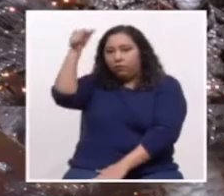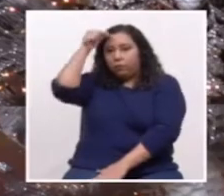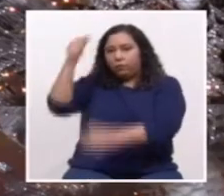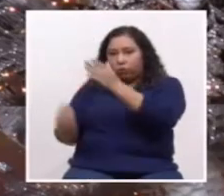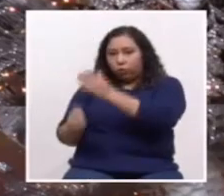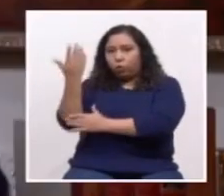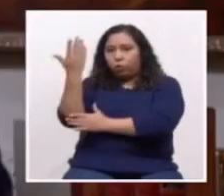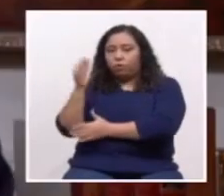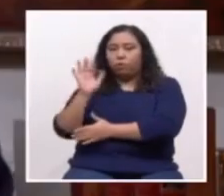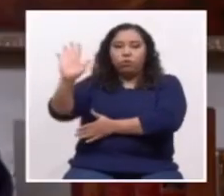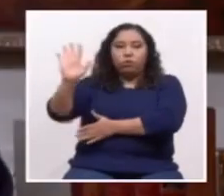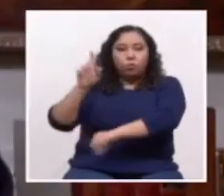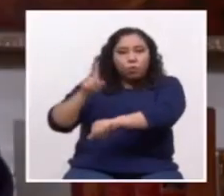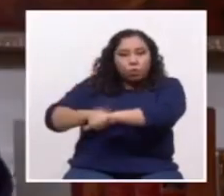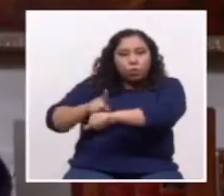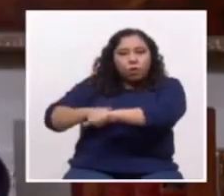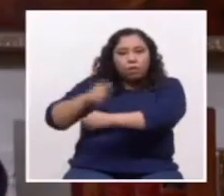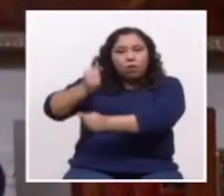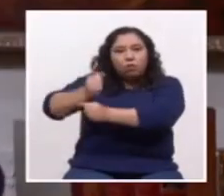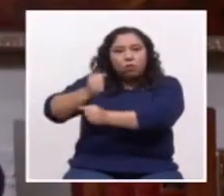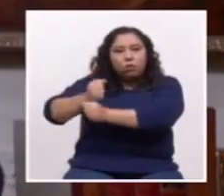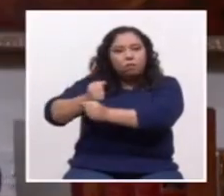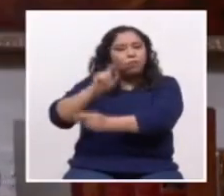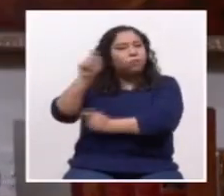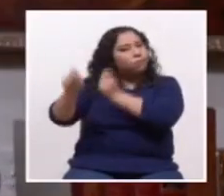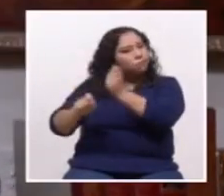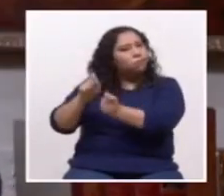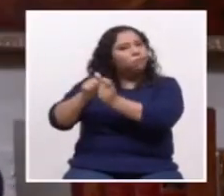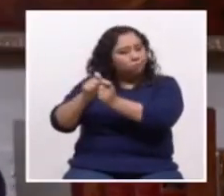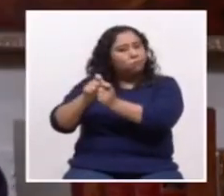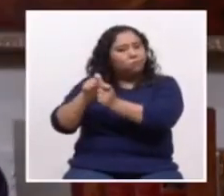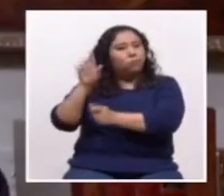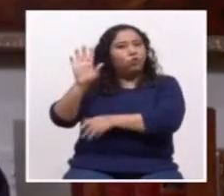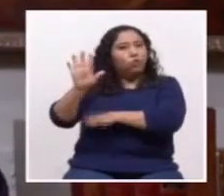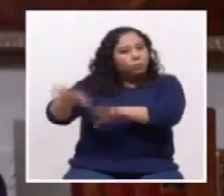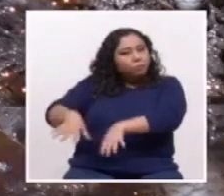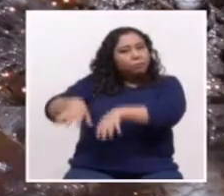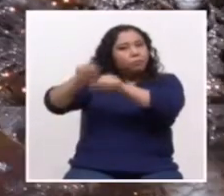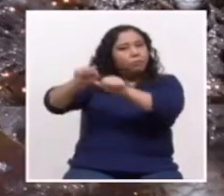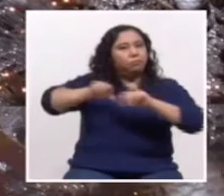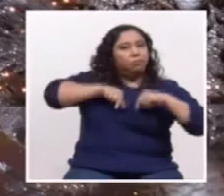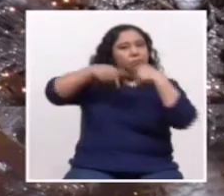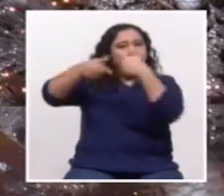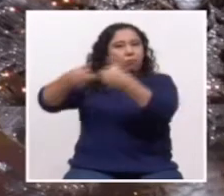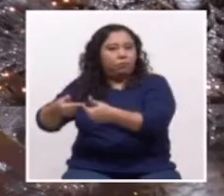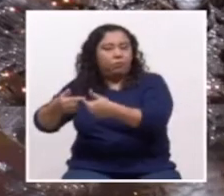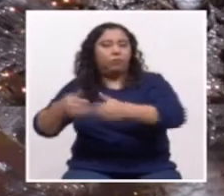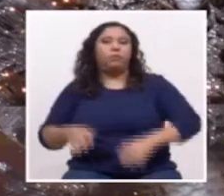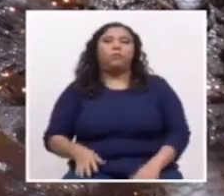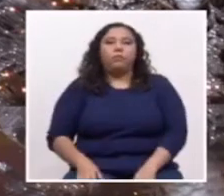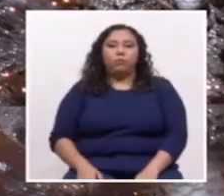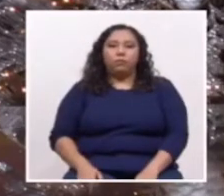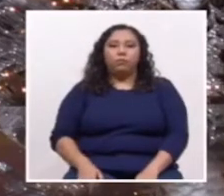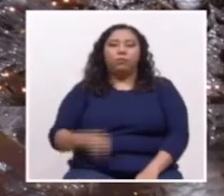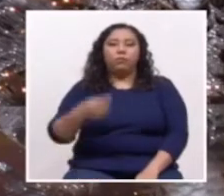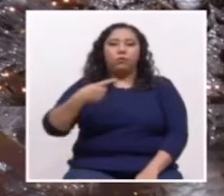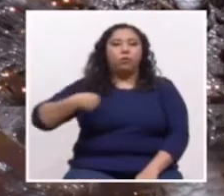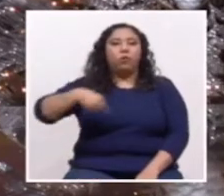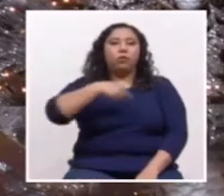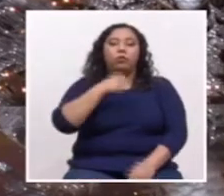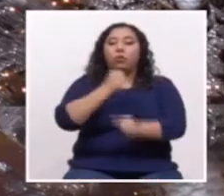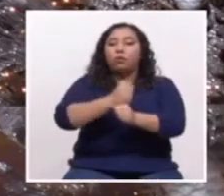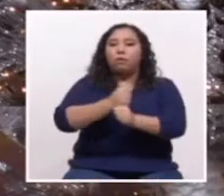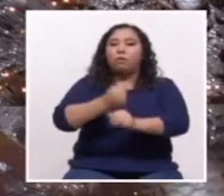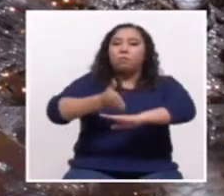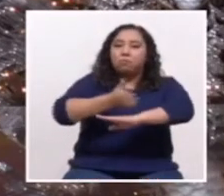tiempo y forma. Confío que las nuevas autoridades continuarán consolidando los avances que esta administración ha